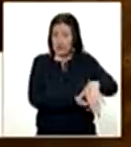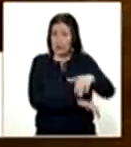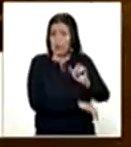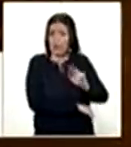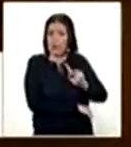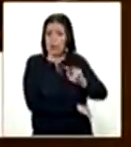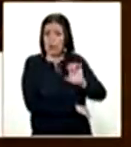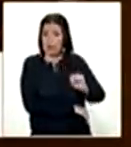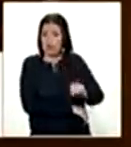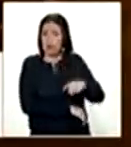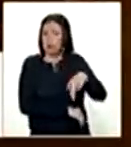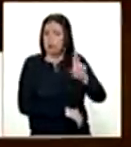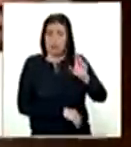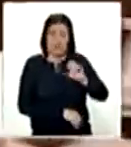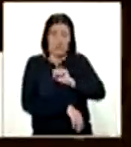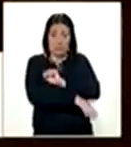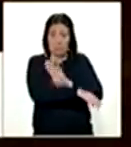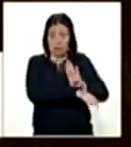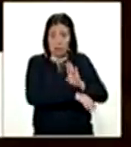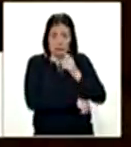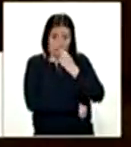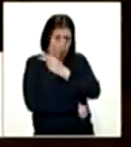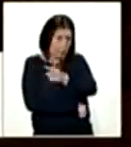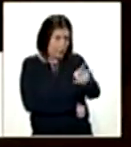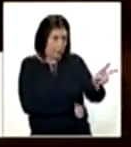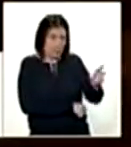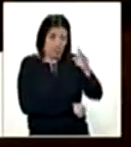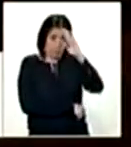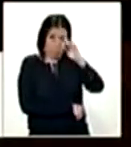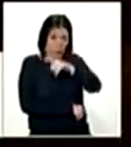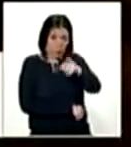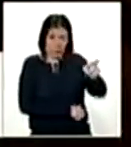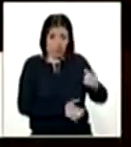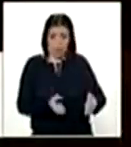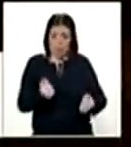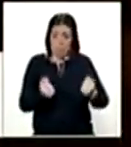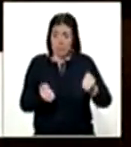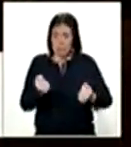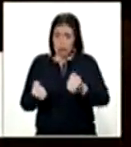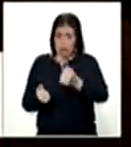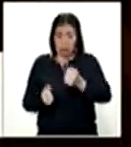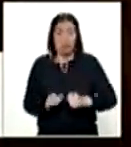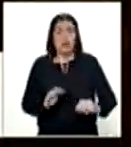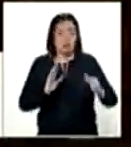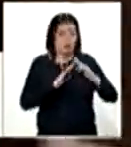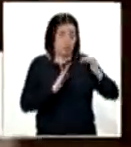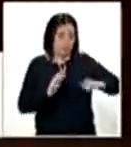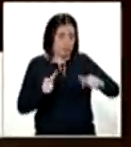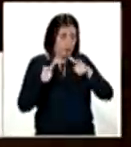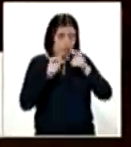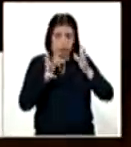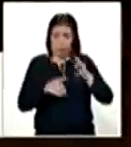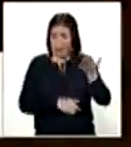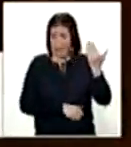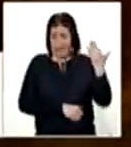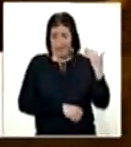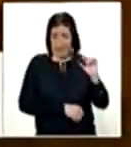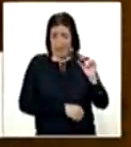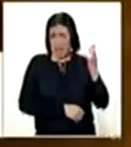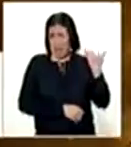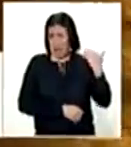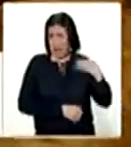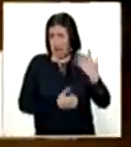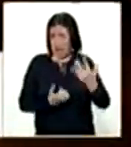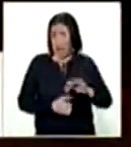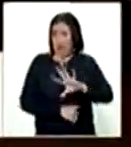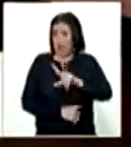Norte en San Borja. Observen el desplazamiento de la policía y el serenazgo de este distrito, porque hace tan solo unos segundos acaban